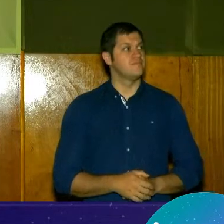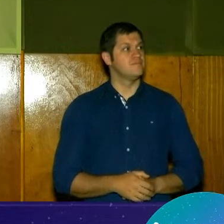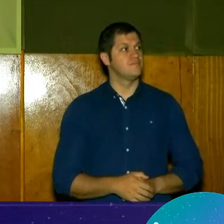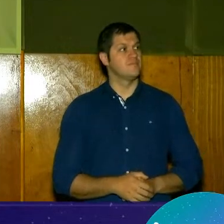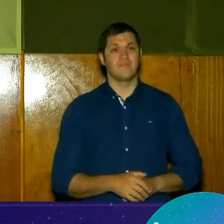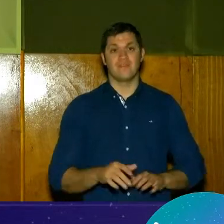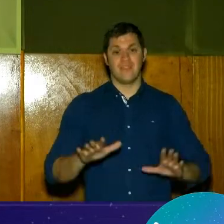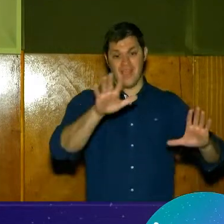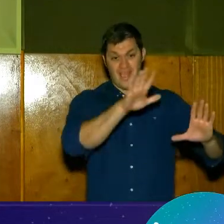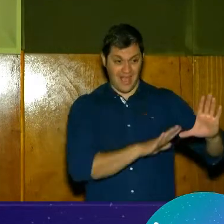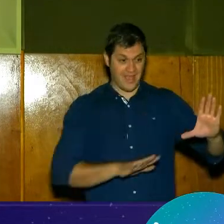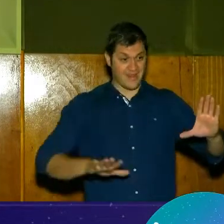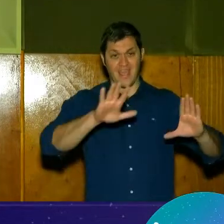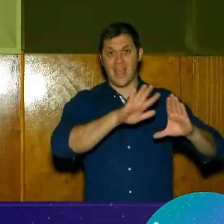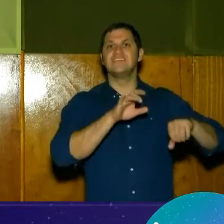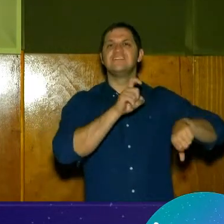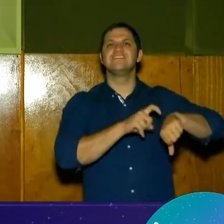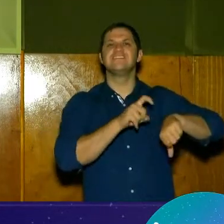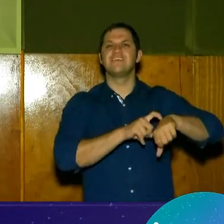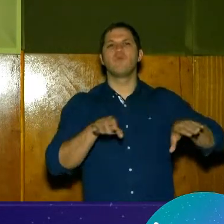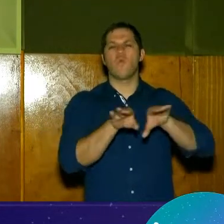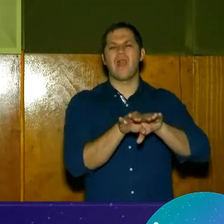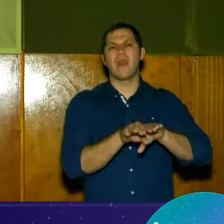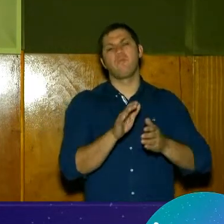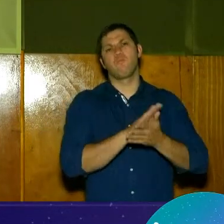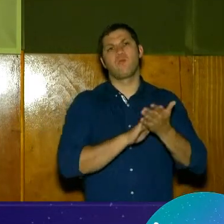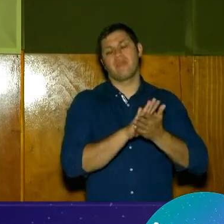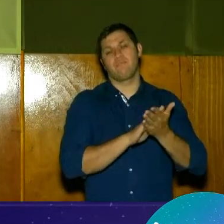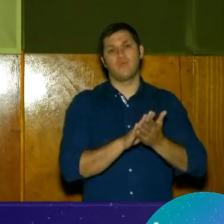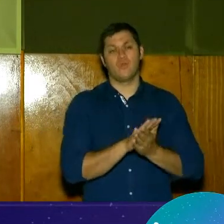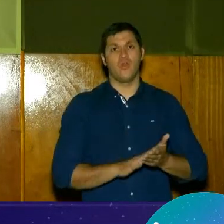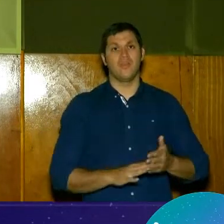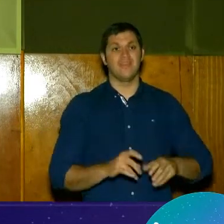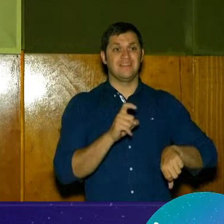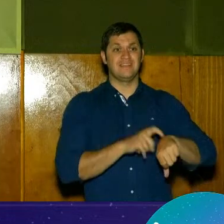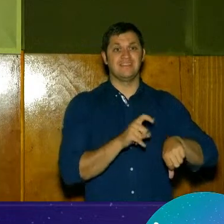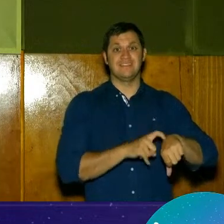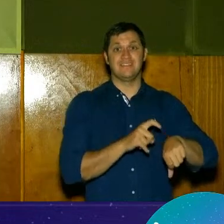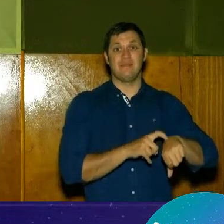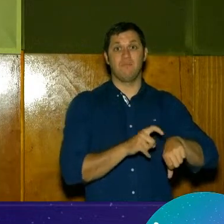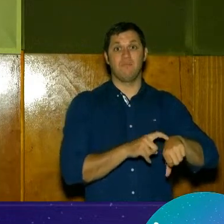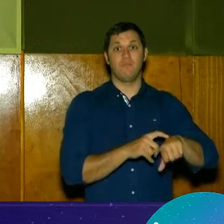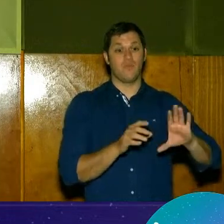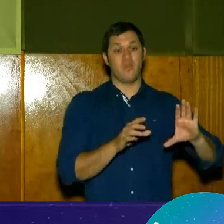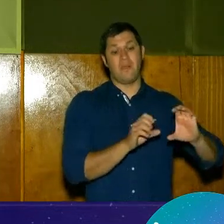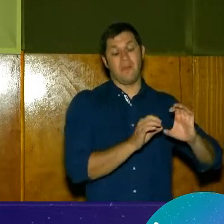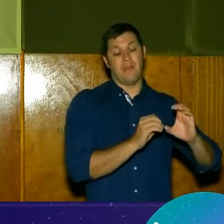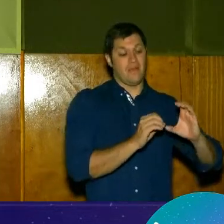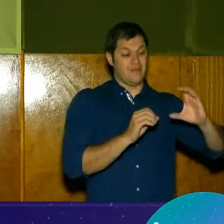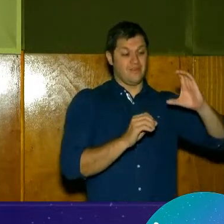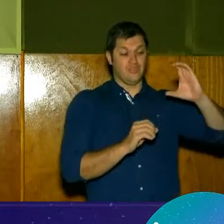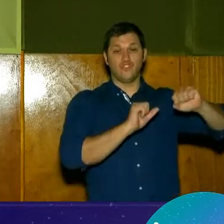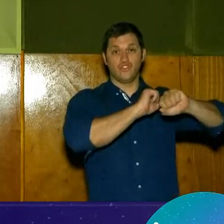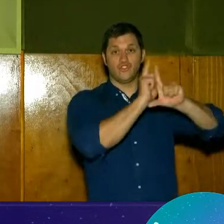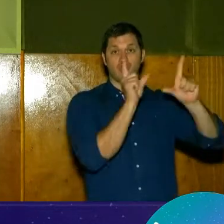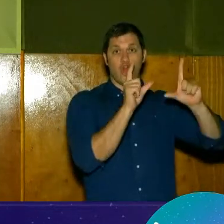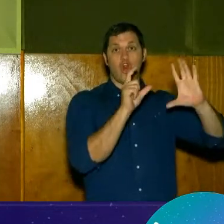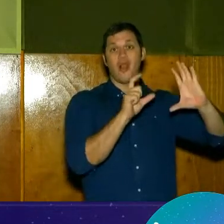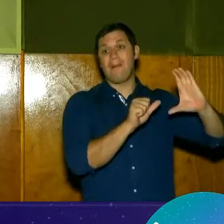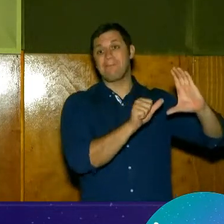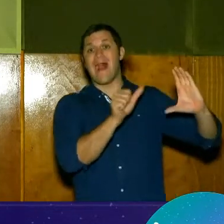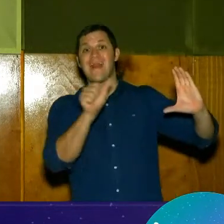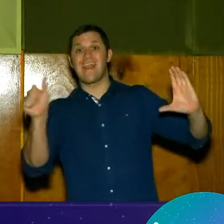la segunda ley de kepler en texto del libro dice barre arias iguales en tiempos iguales